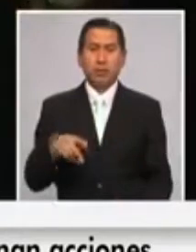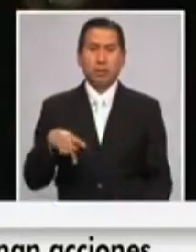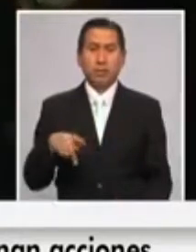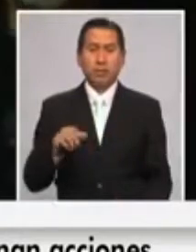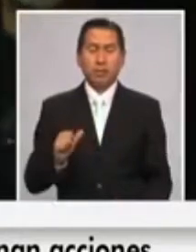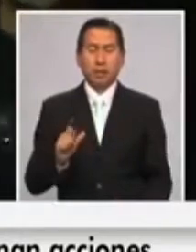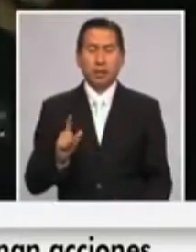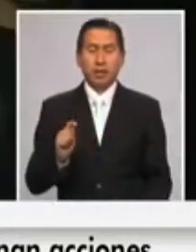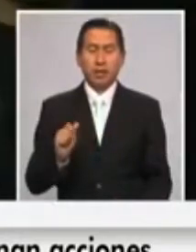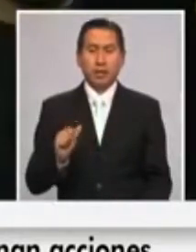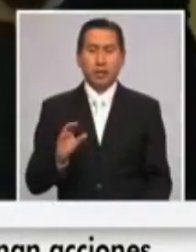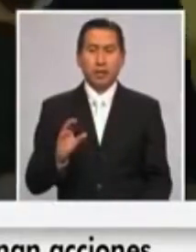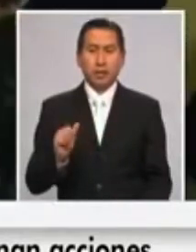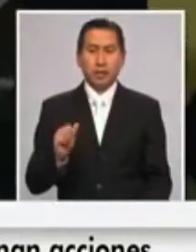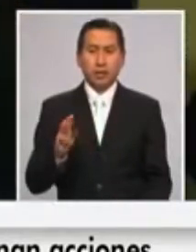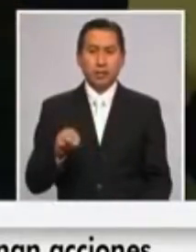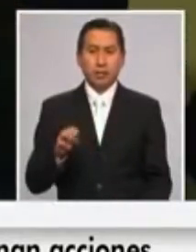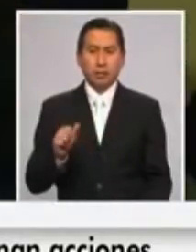Patacamaya.